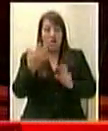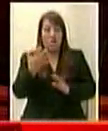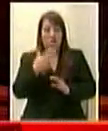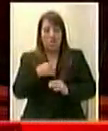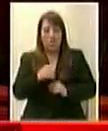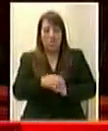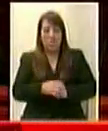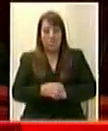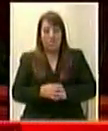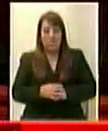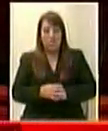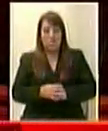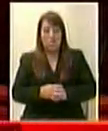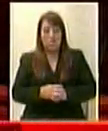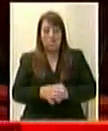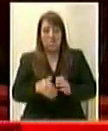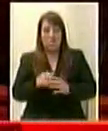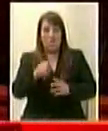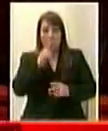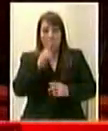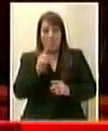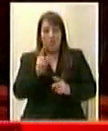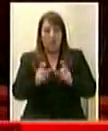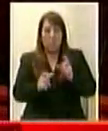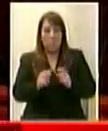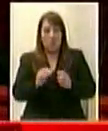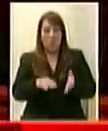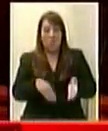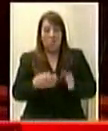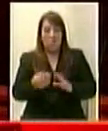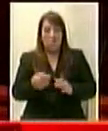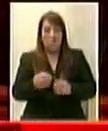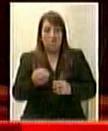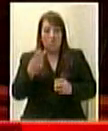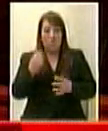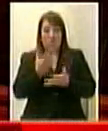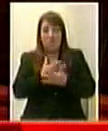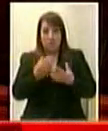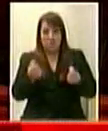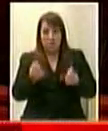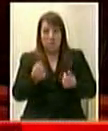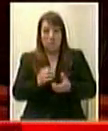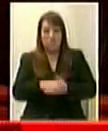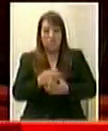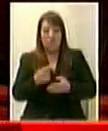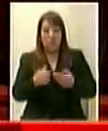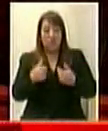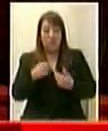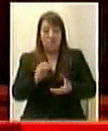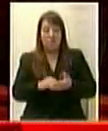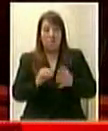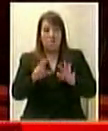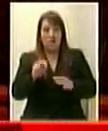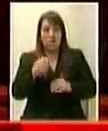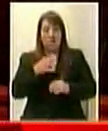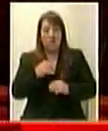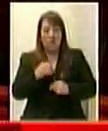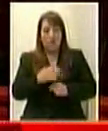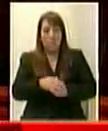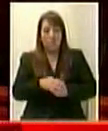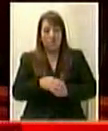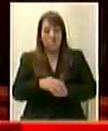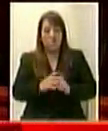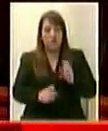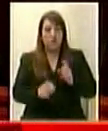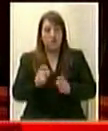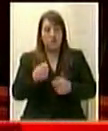65 años o más, a los padres de la víctima muerta o desaparecida que tengan mayores de 80 años, y a